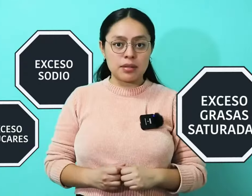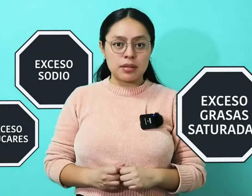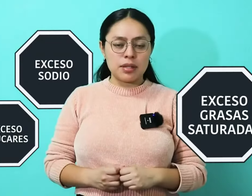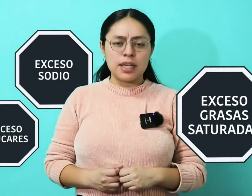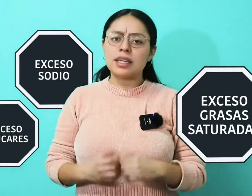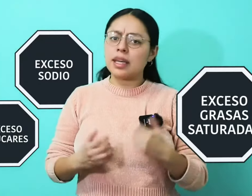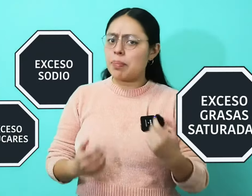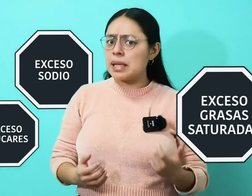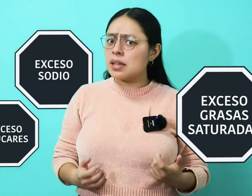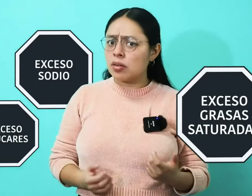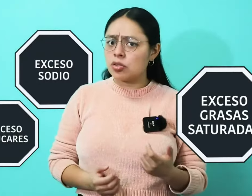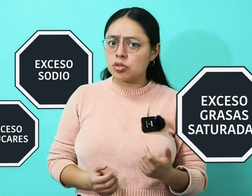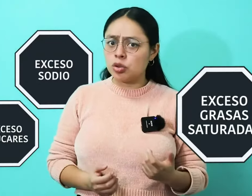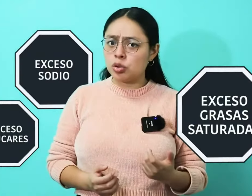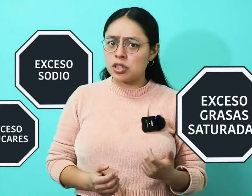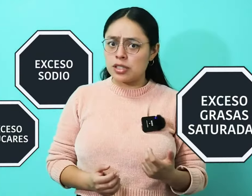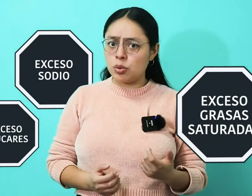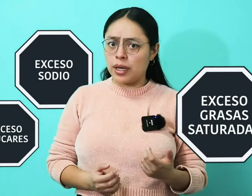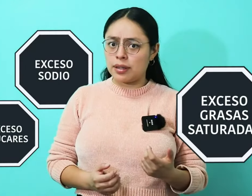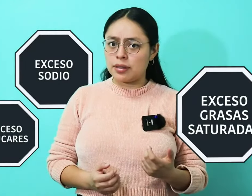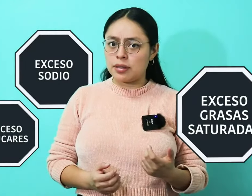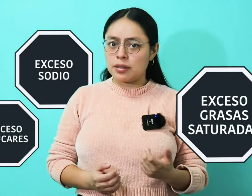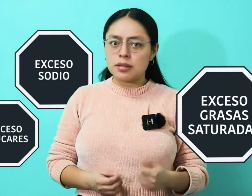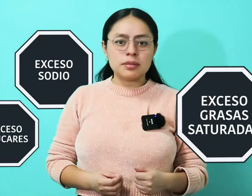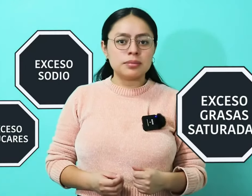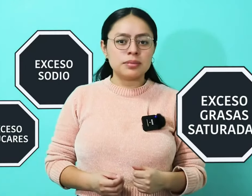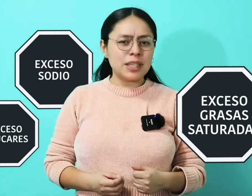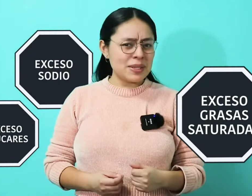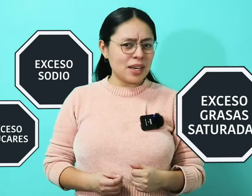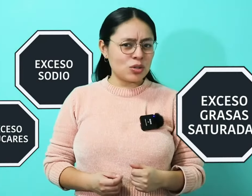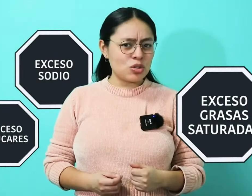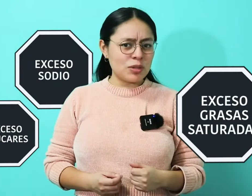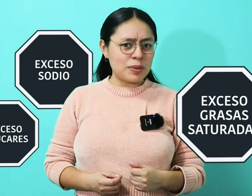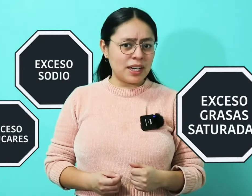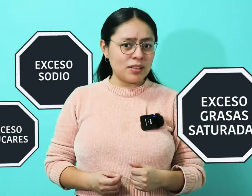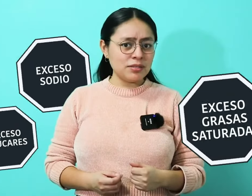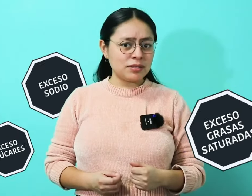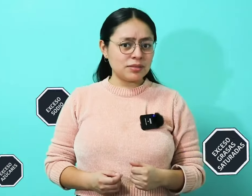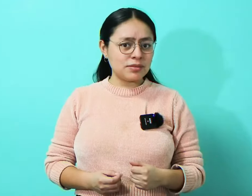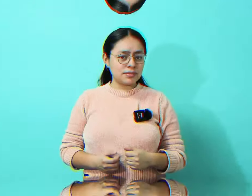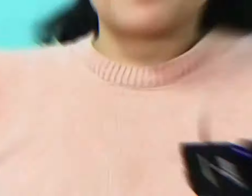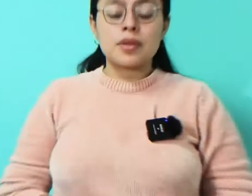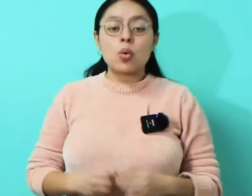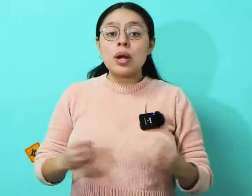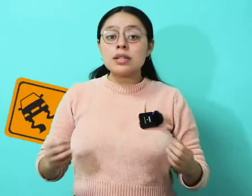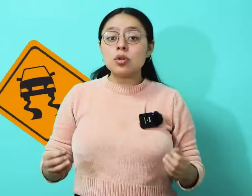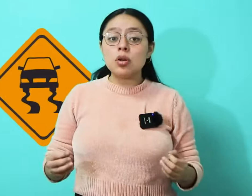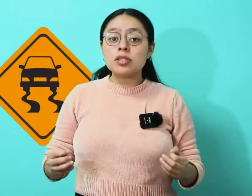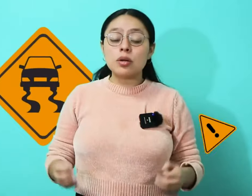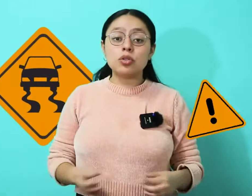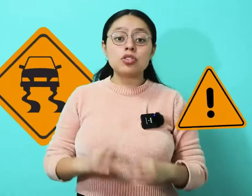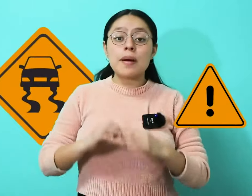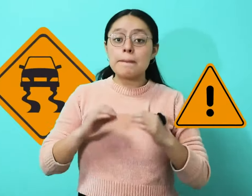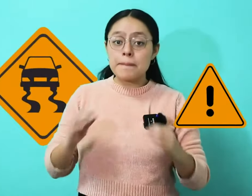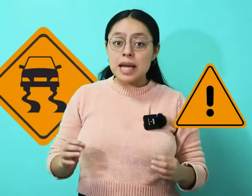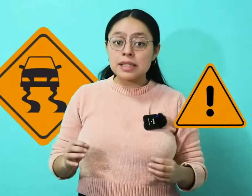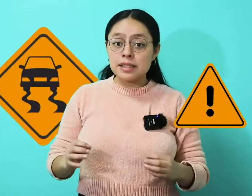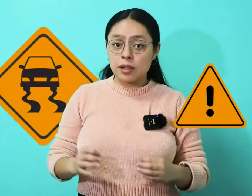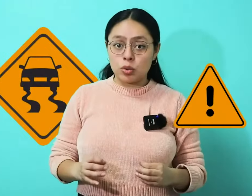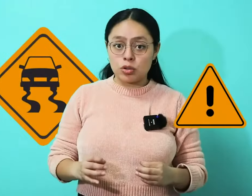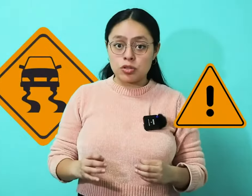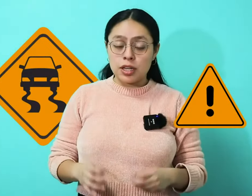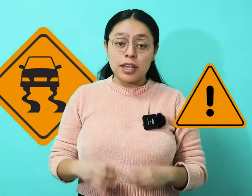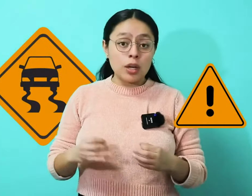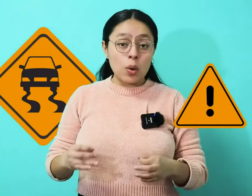pandemia? ¿Qué pasa con los sustitutos de azúcar? ¿Sabes que consumes veneno? ¿Cuáles son los autos